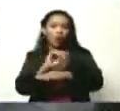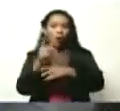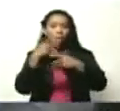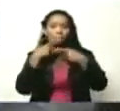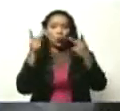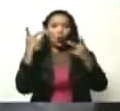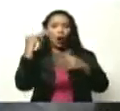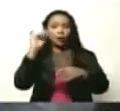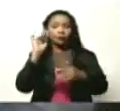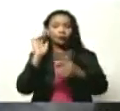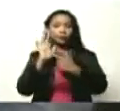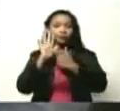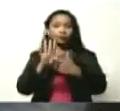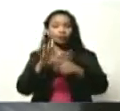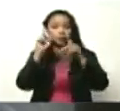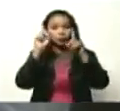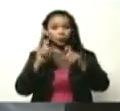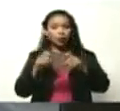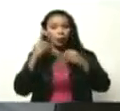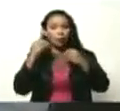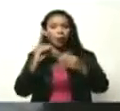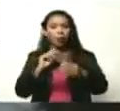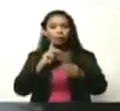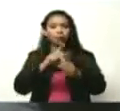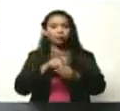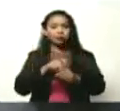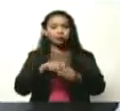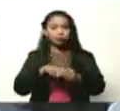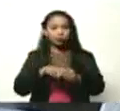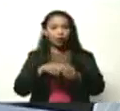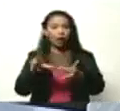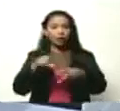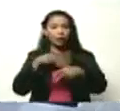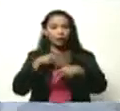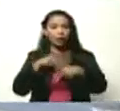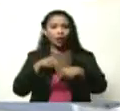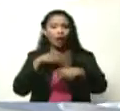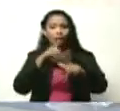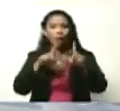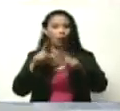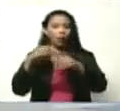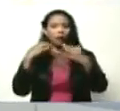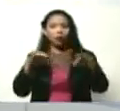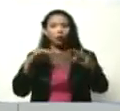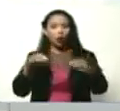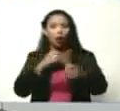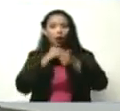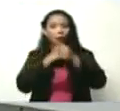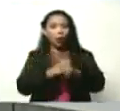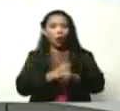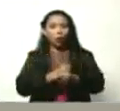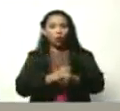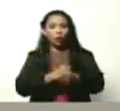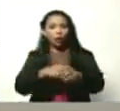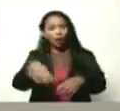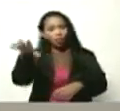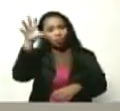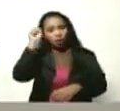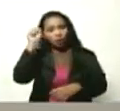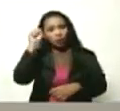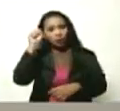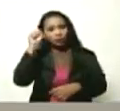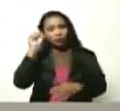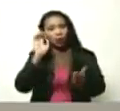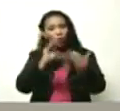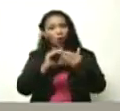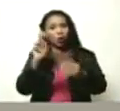que presentar un examen de poesía para ser admitidos. Pienso que la poesía es un lenguaje natural del amor, de la comprensión mutua entre